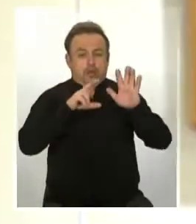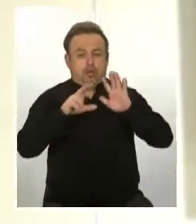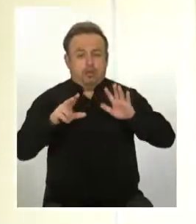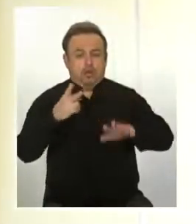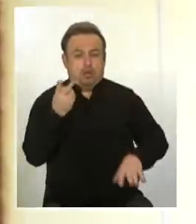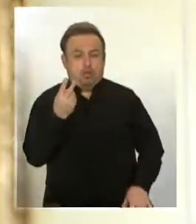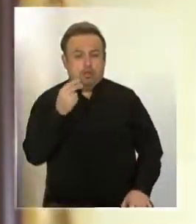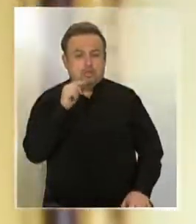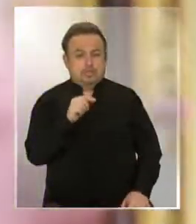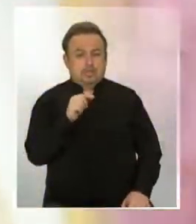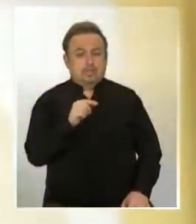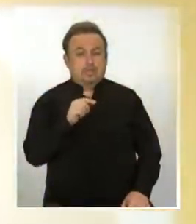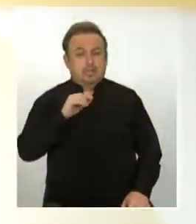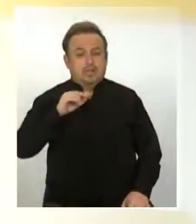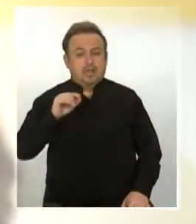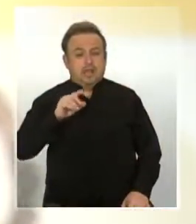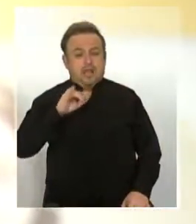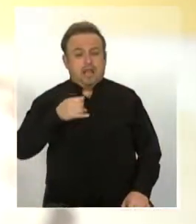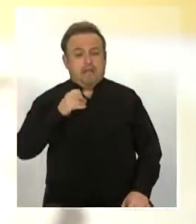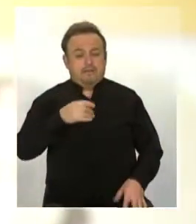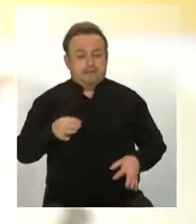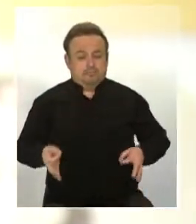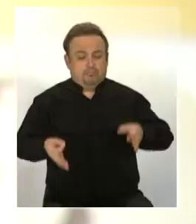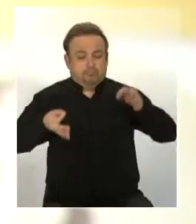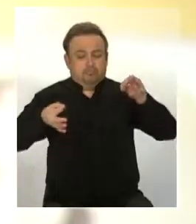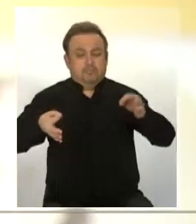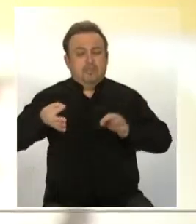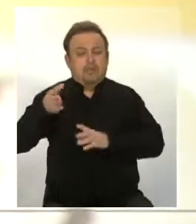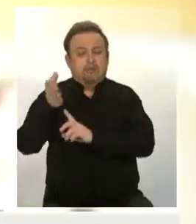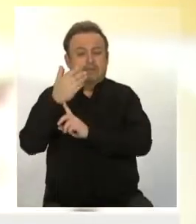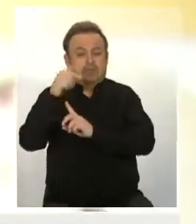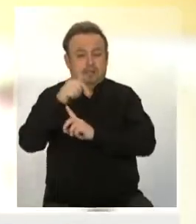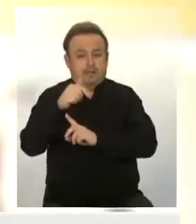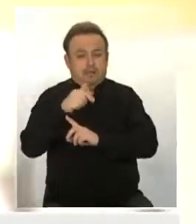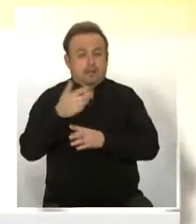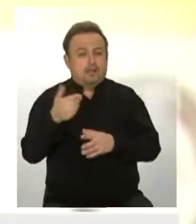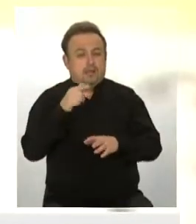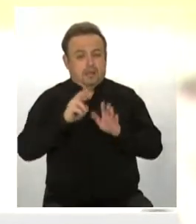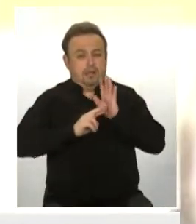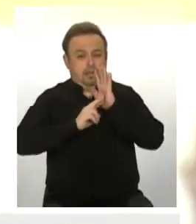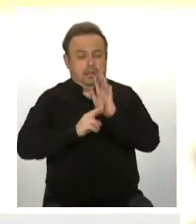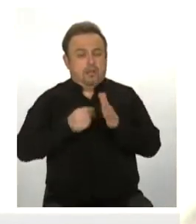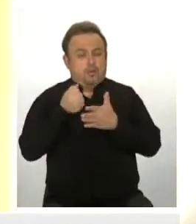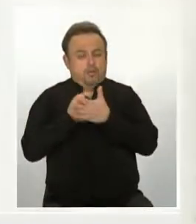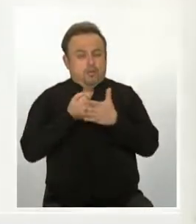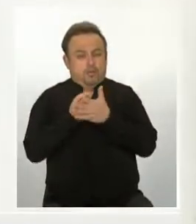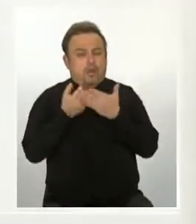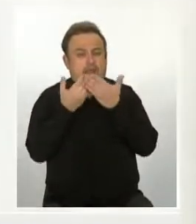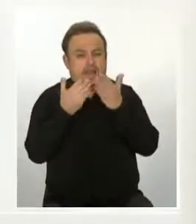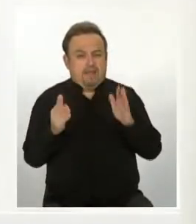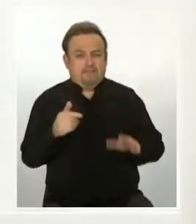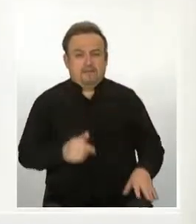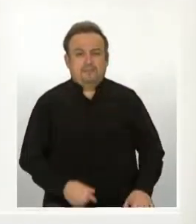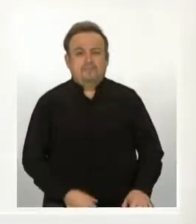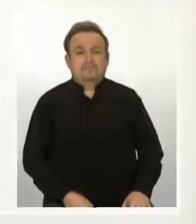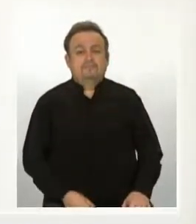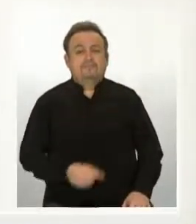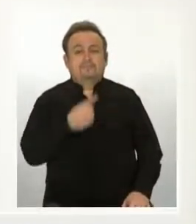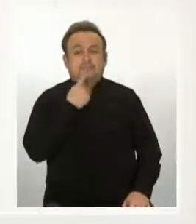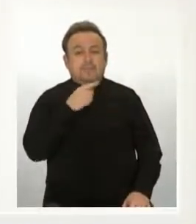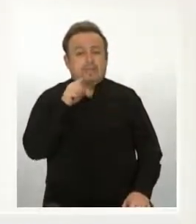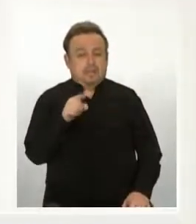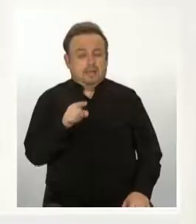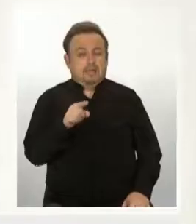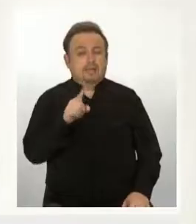julio de 1812. La señora Javiera viene a presentar esta bandera, la bandera que representaba a quienes luchaban por la libertad. Dicen que